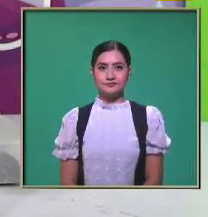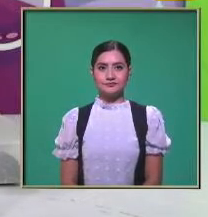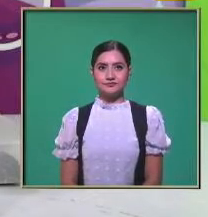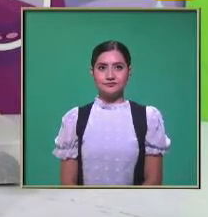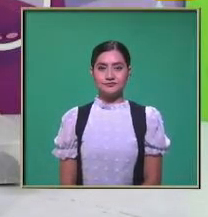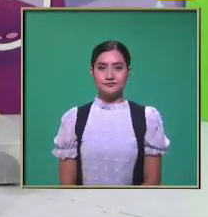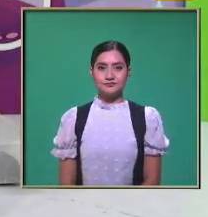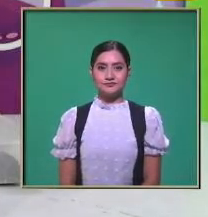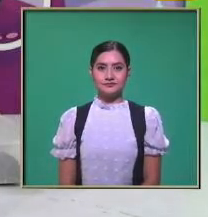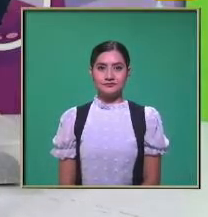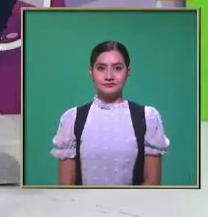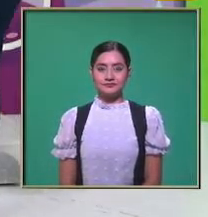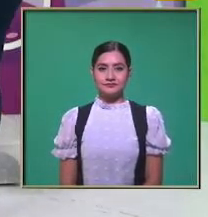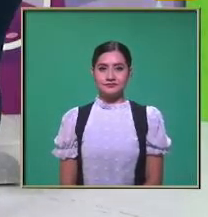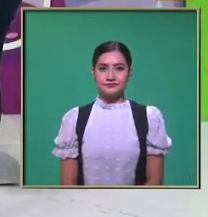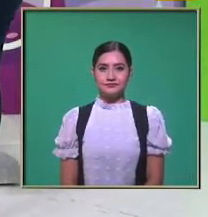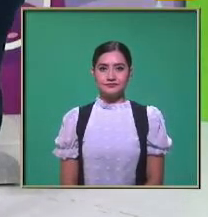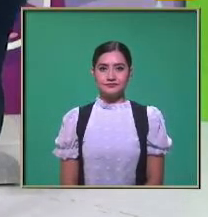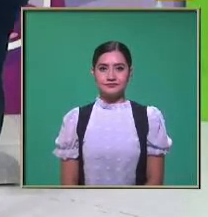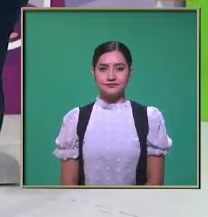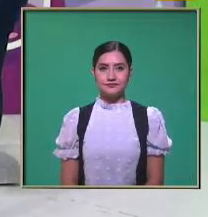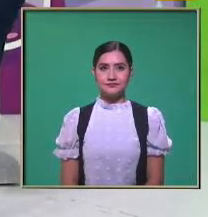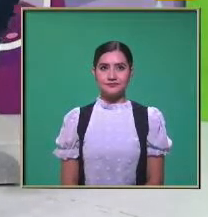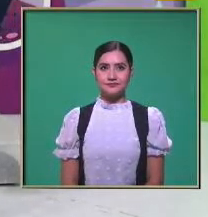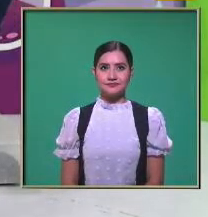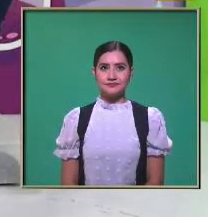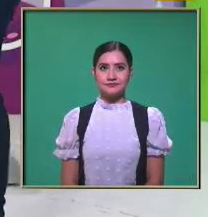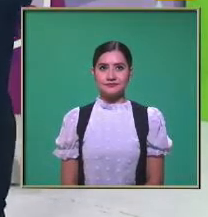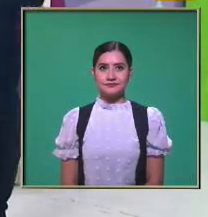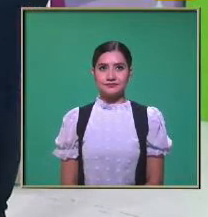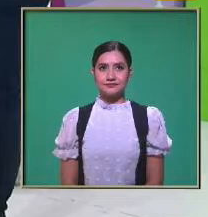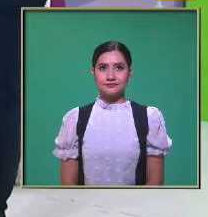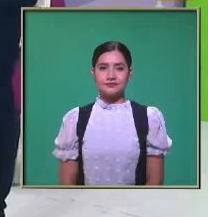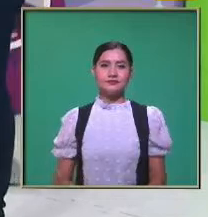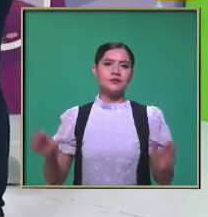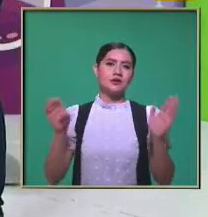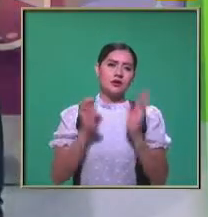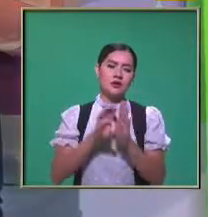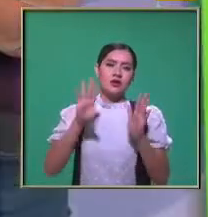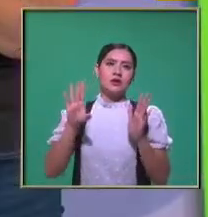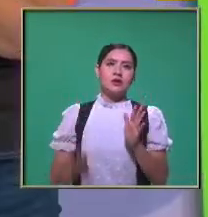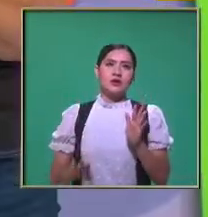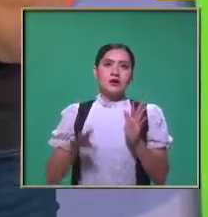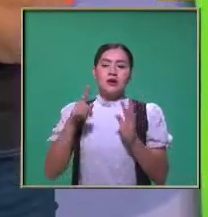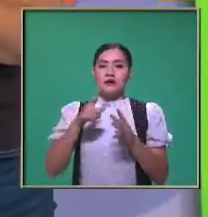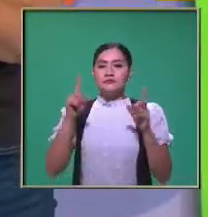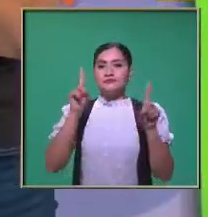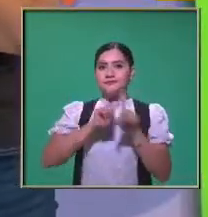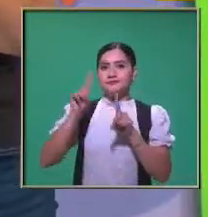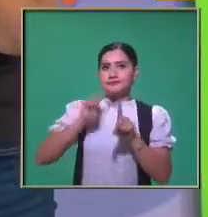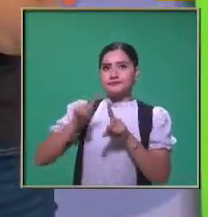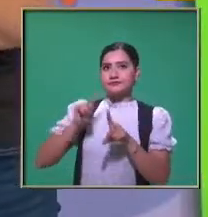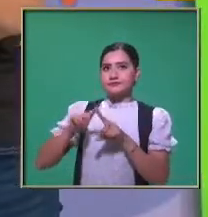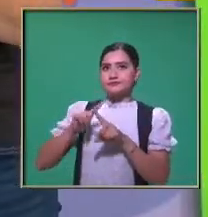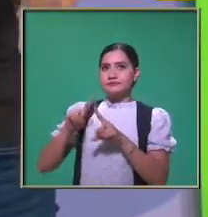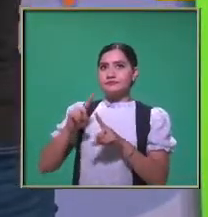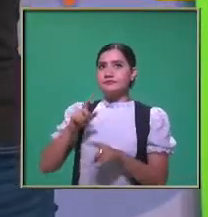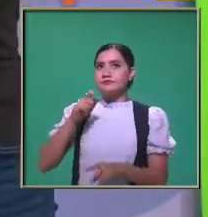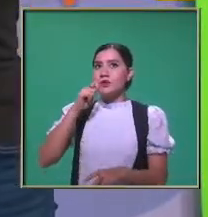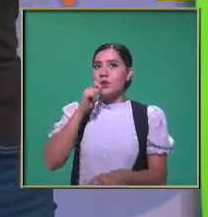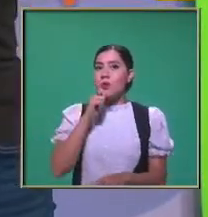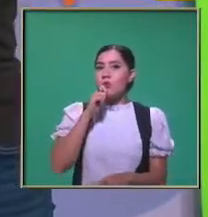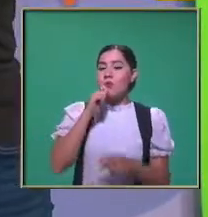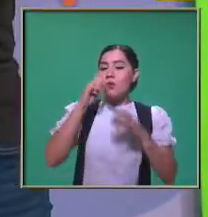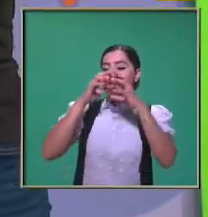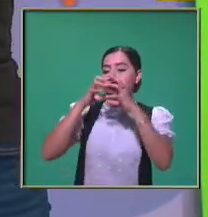Ver también el efecto de cuando nosotros soplamos, ¿verdad? Pudiera ser, nosotros trajimos algunos globitos y los podemos, ay, podemos jugar con ellos.